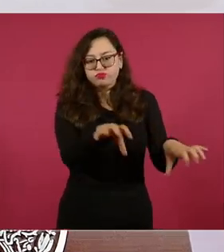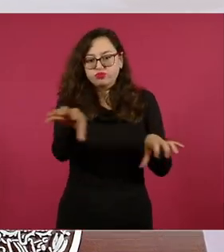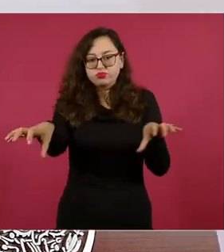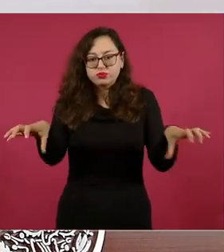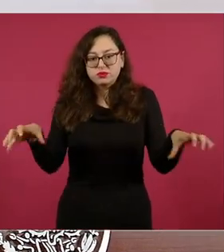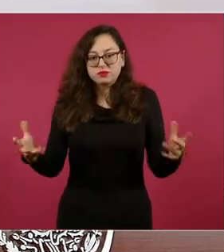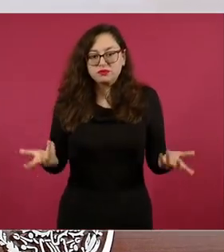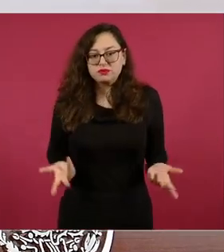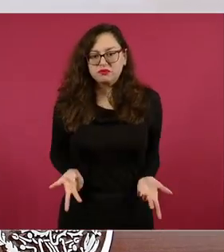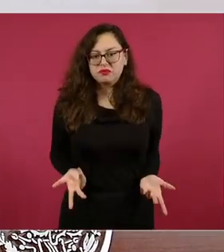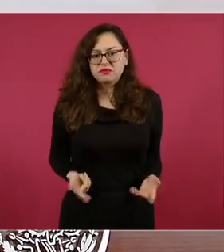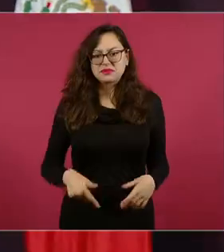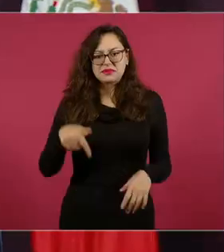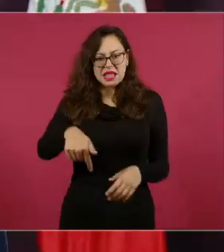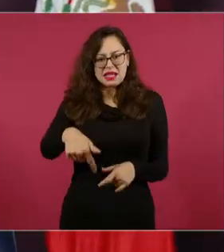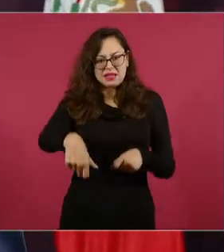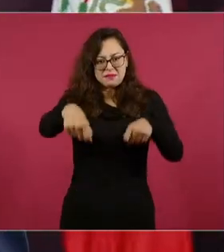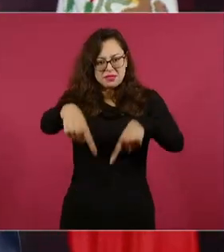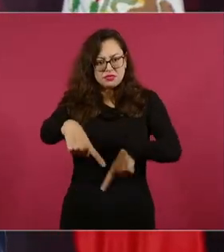vivir aquí en el centro